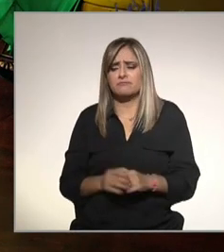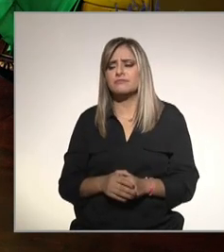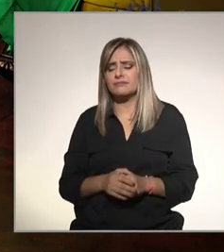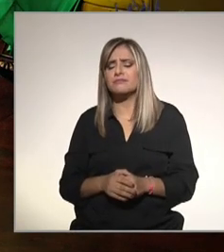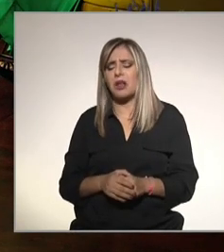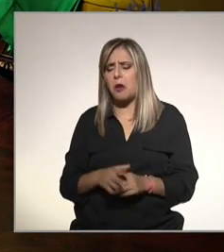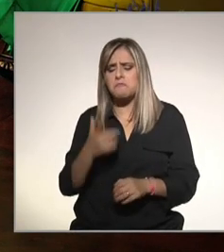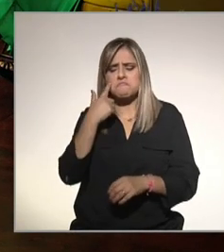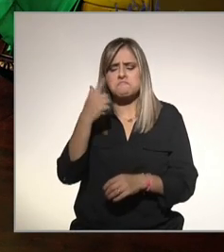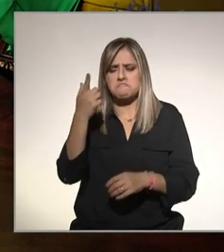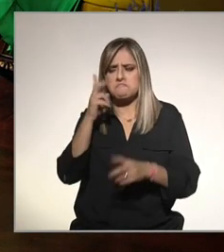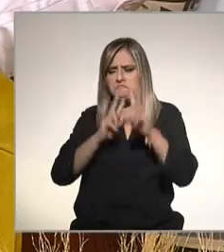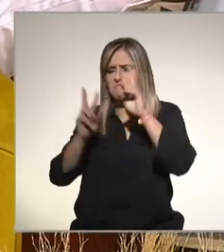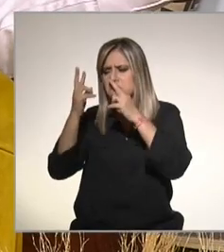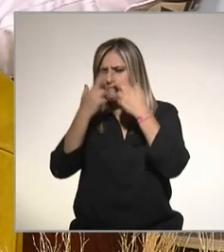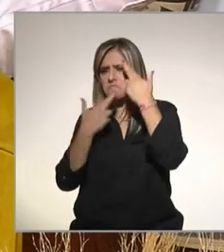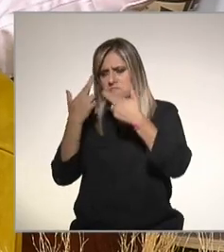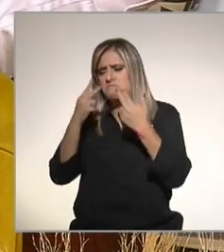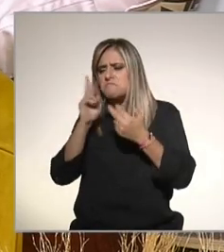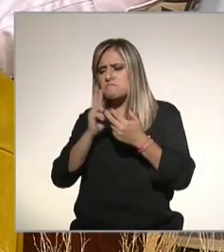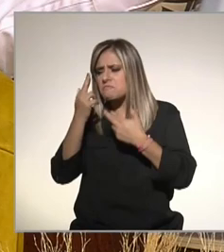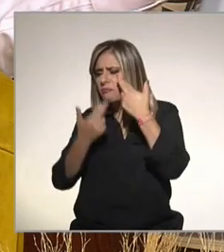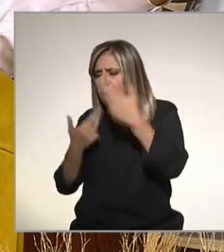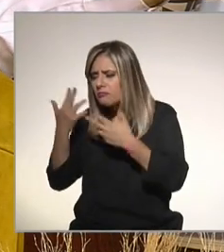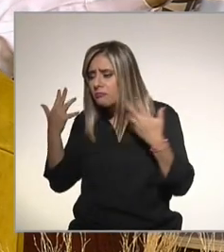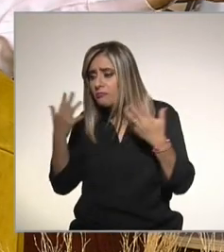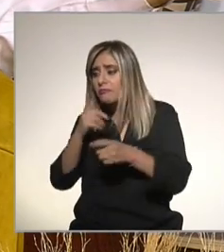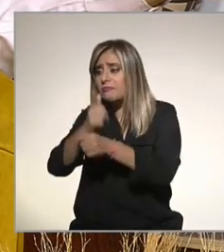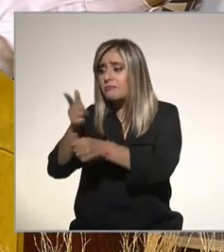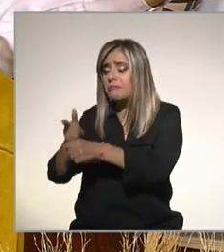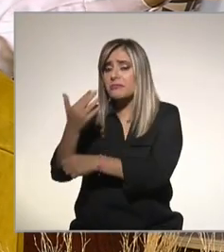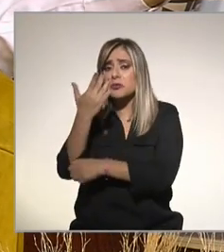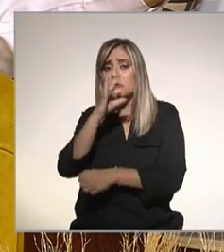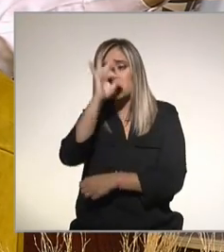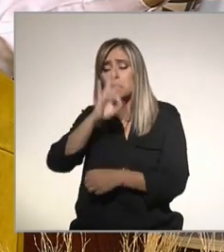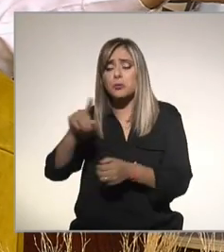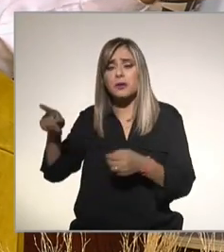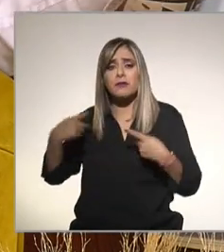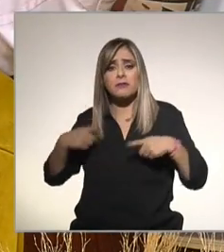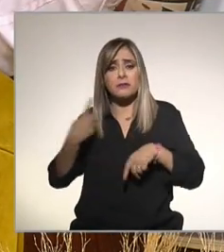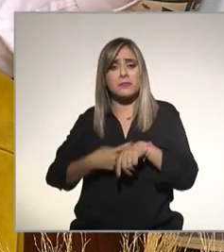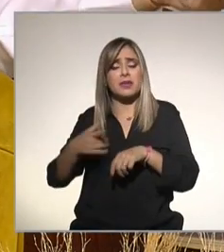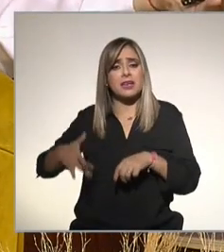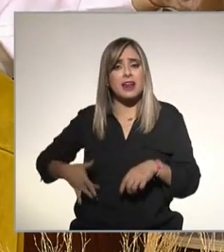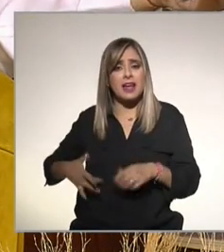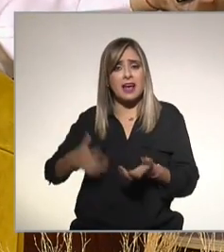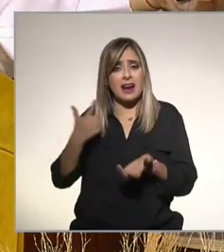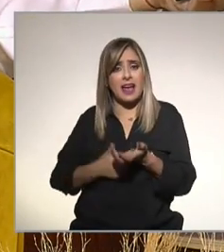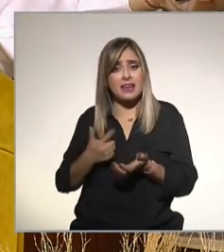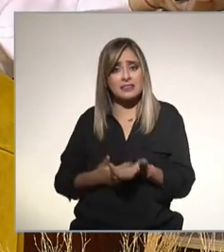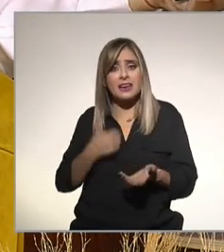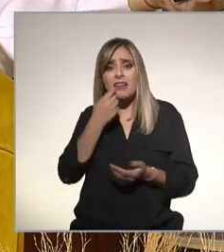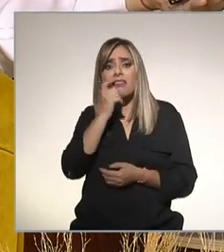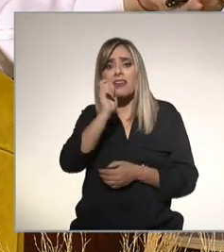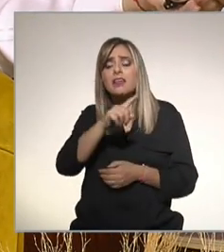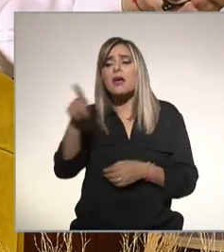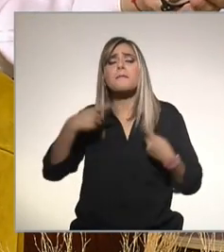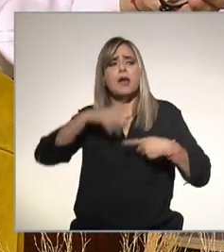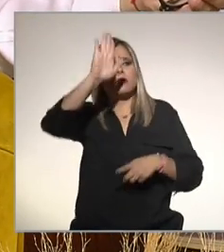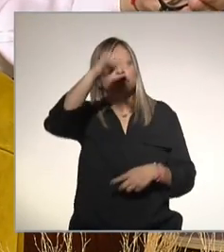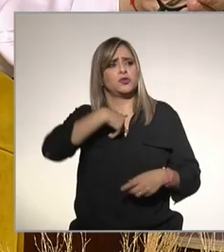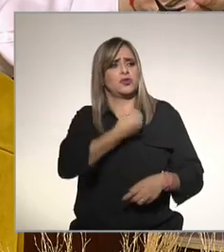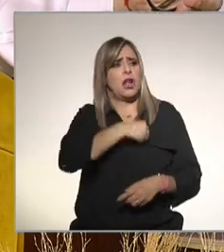voy a con Graciela al doctor porque ella se va a ir a revisar una muela y el doctor me dice a ver te voy a medir a ti que no tienes nada y encontraron que el 50% eso es